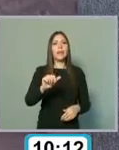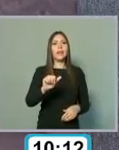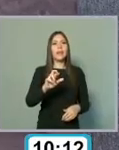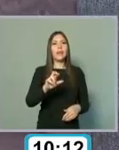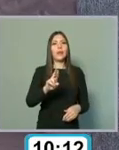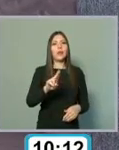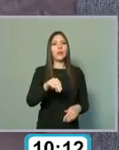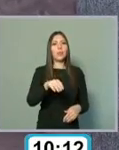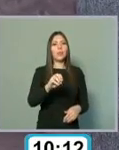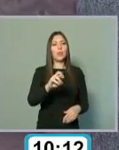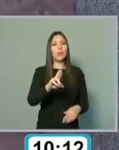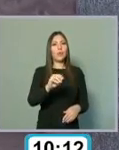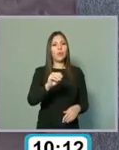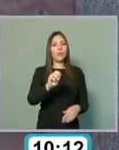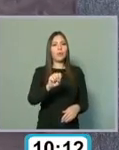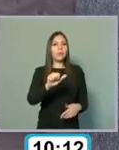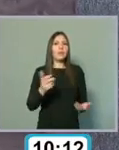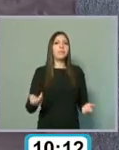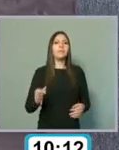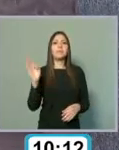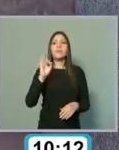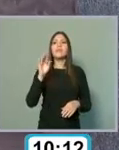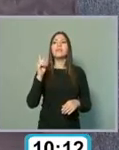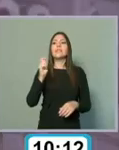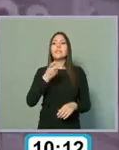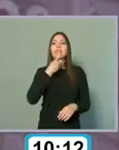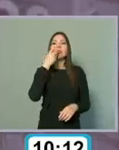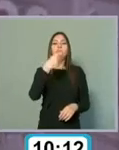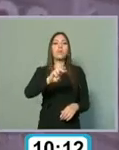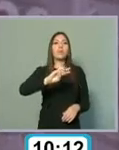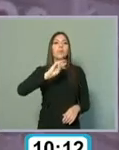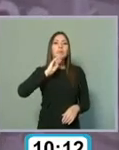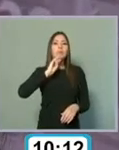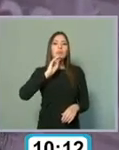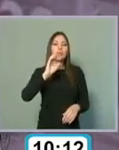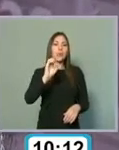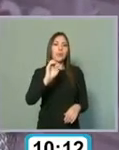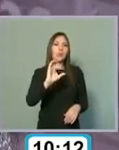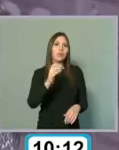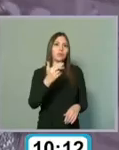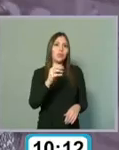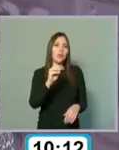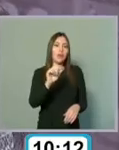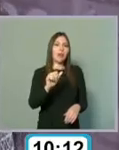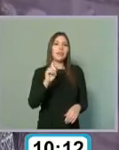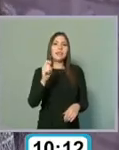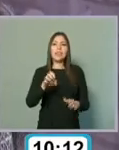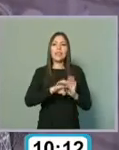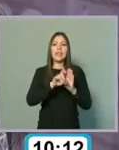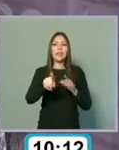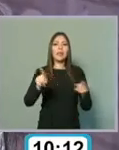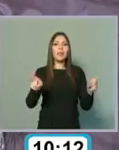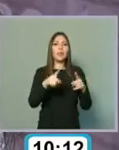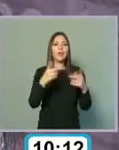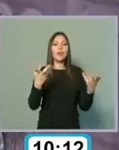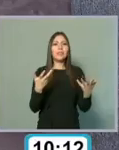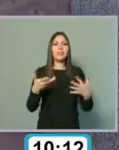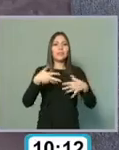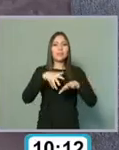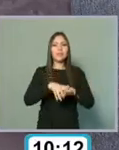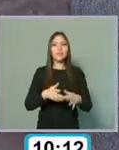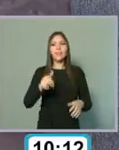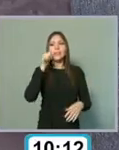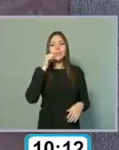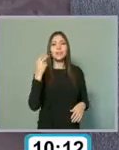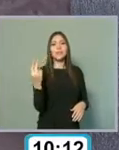la gran Ochoa con esta fusión que estás haciendo? Pues mira, la verdad que ella me enseñó desde muy pequeña Pues es que siempre anduviste